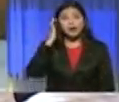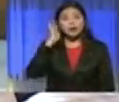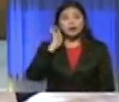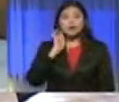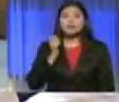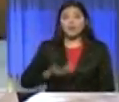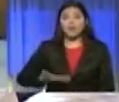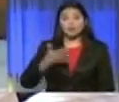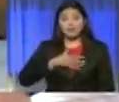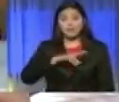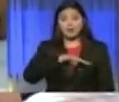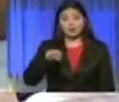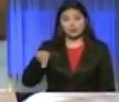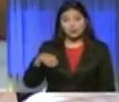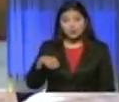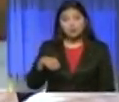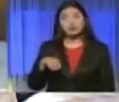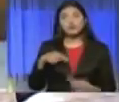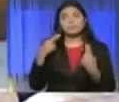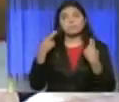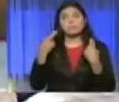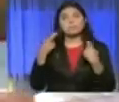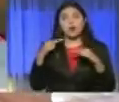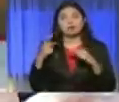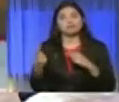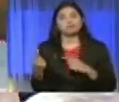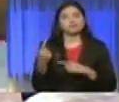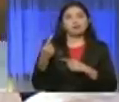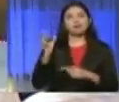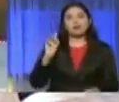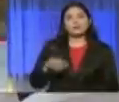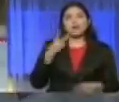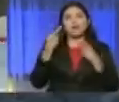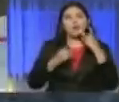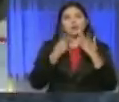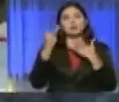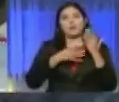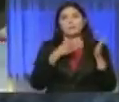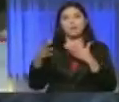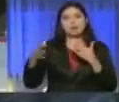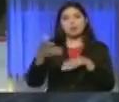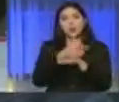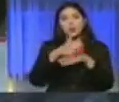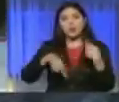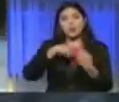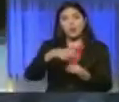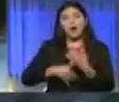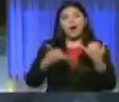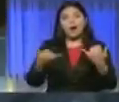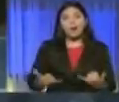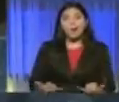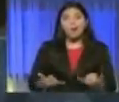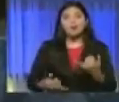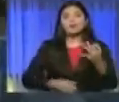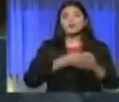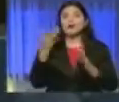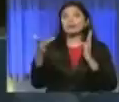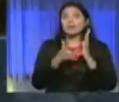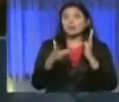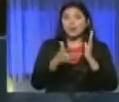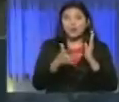para nosotros. De acuerdo con los lineamientos recibidos y a la política del gobierno revolucionario, estamos en la definición de las